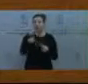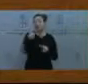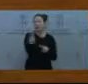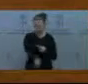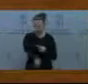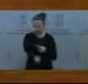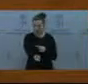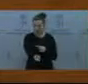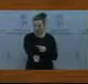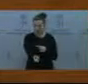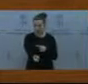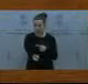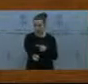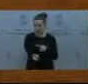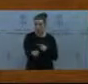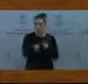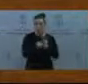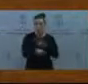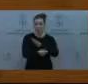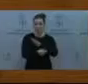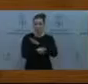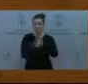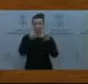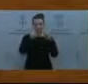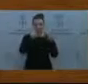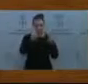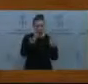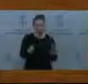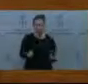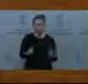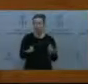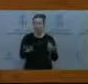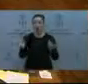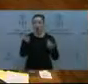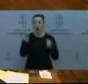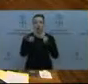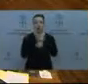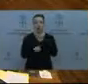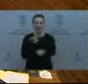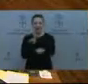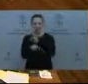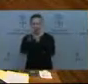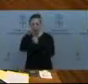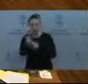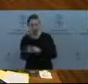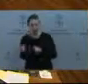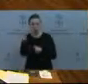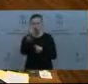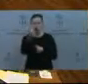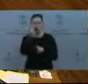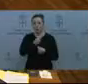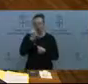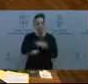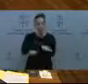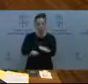medidas educativas, ni las medidas presupuestarias, ni el compromiso del Gobierno para que eso